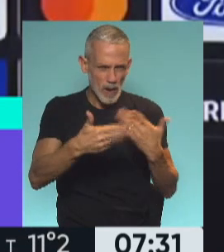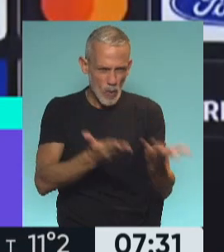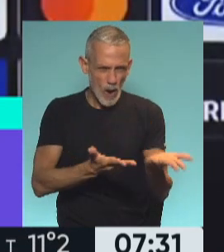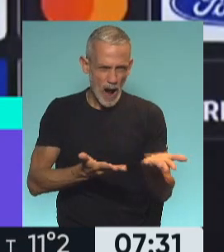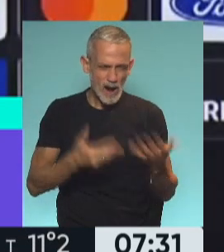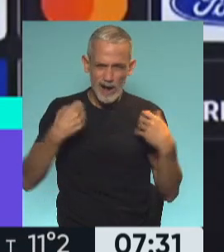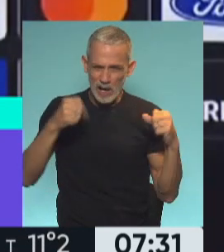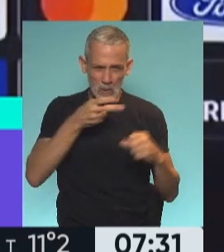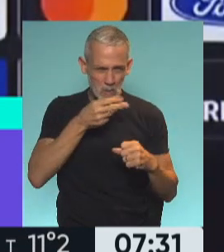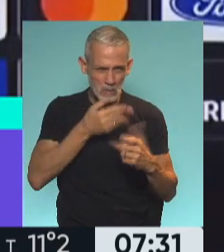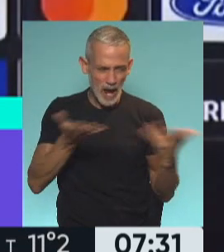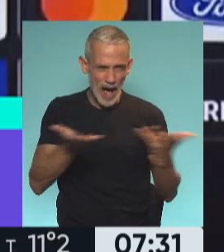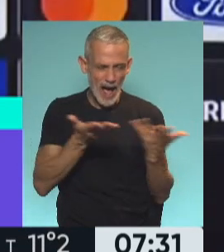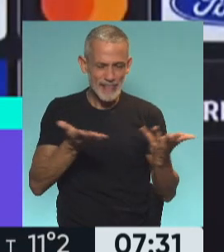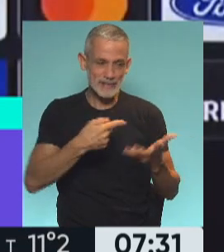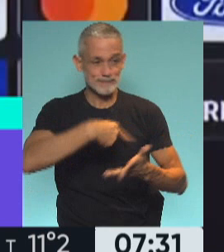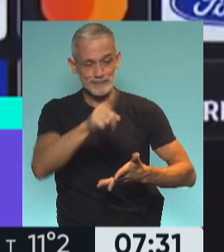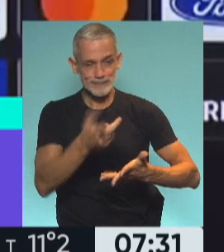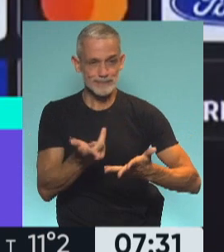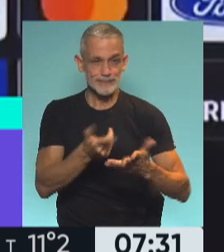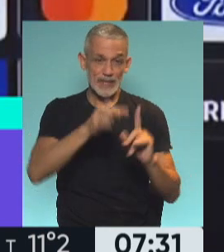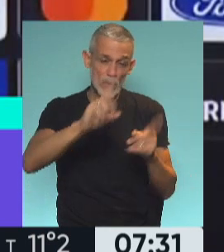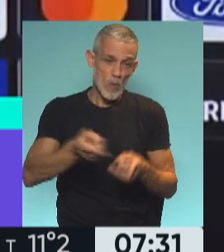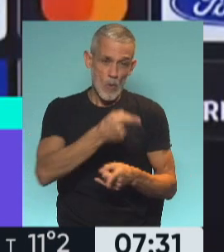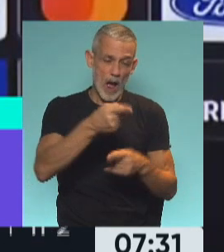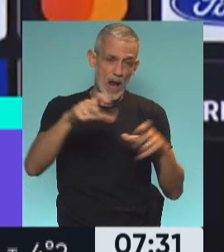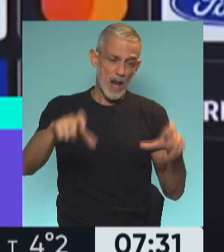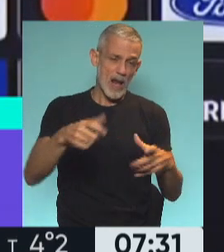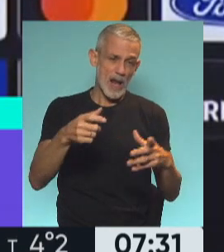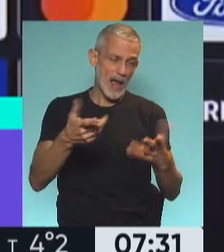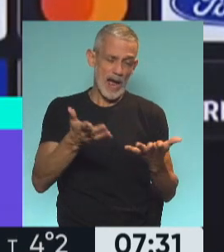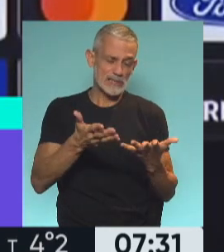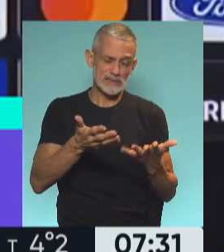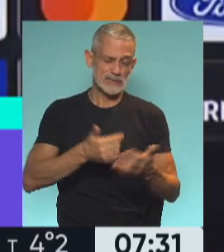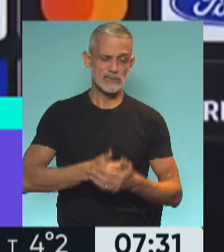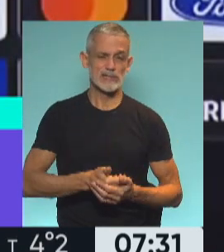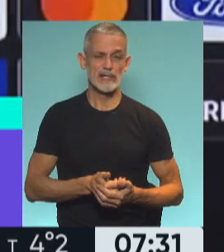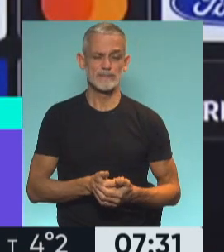Y sin entrenamiento y bueno, salieron al campo de juego a tratar de dar lo mejor.